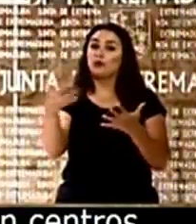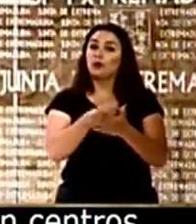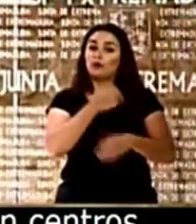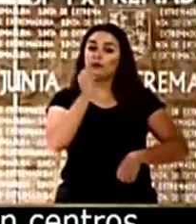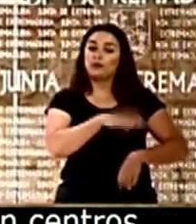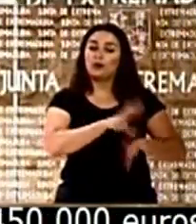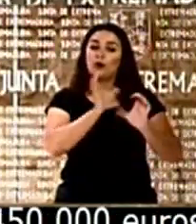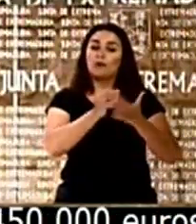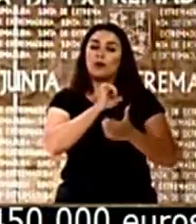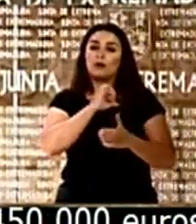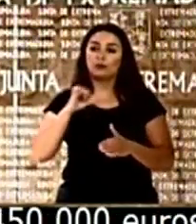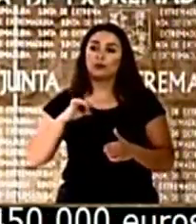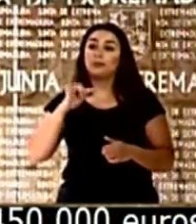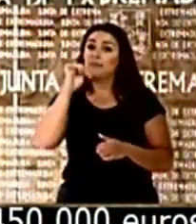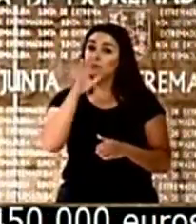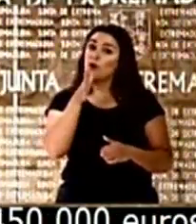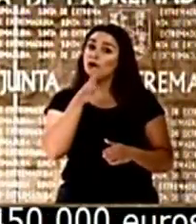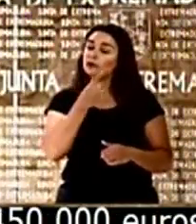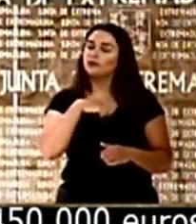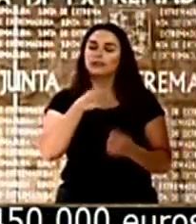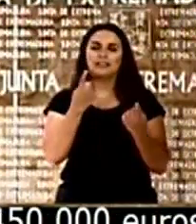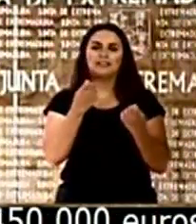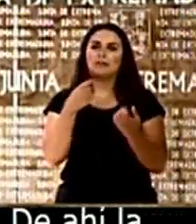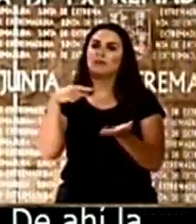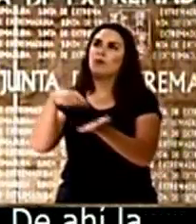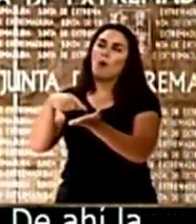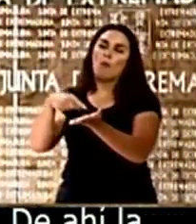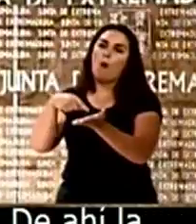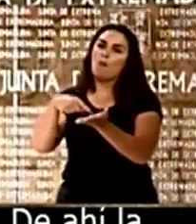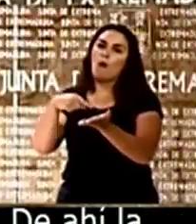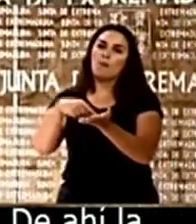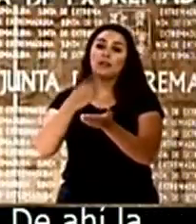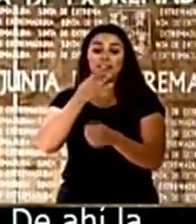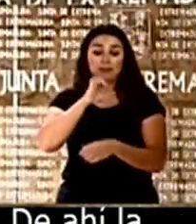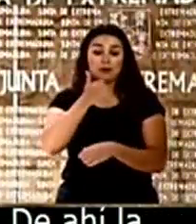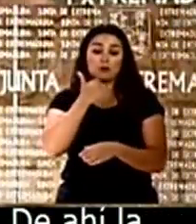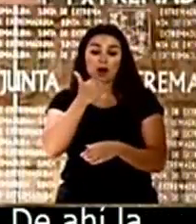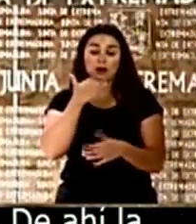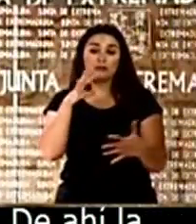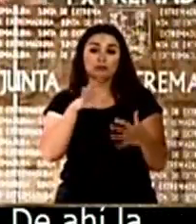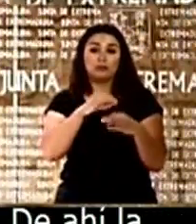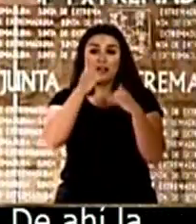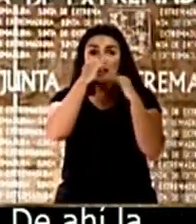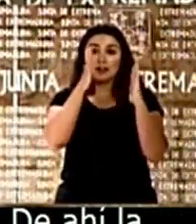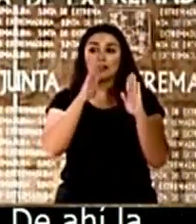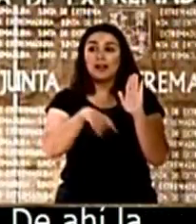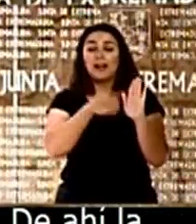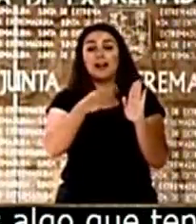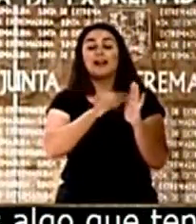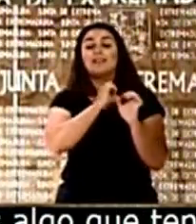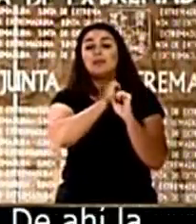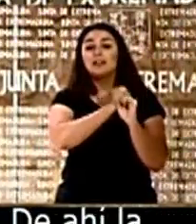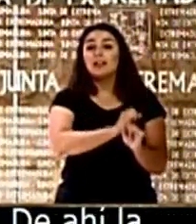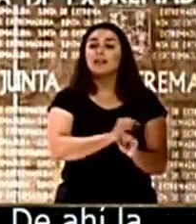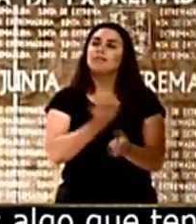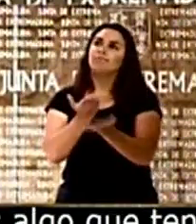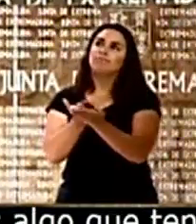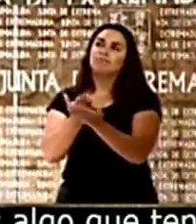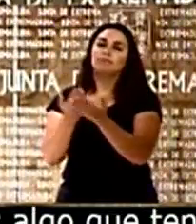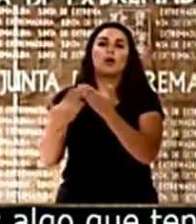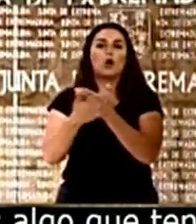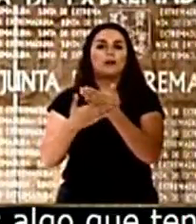Comunidad Autónoma, de ahí la necesaria reivindicación, siempre que aprobamos algo que tenga que ver con la atención a la ley de la dependencia, al Gobierno de